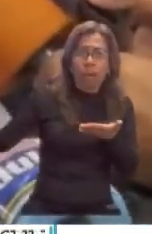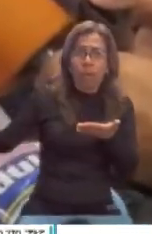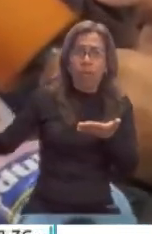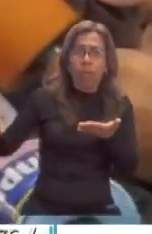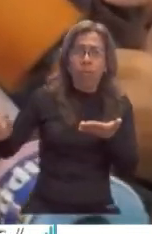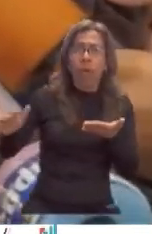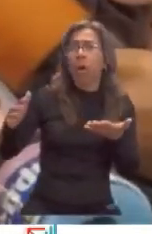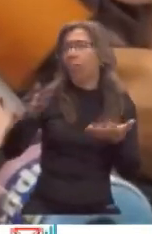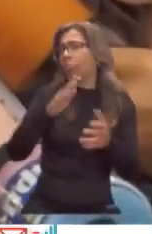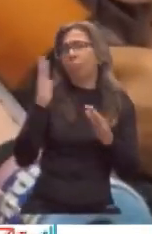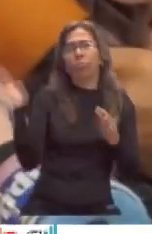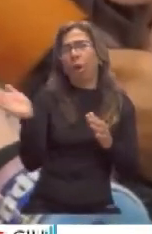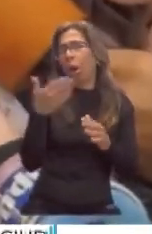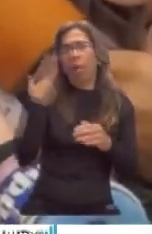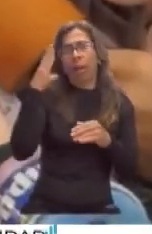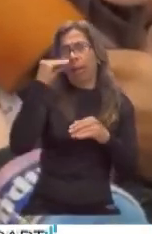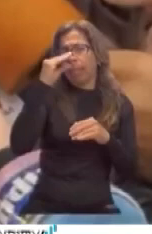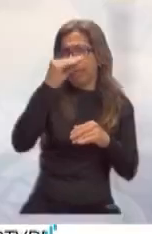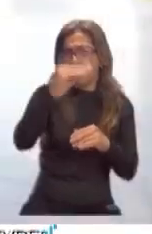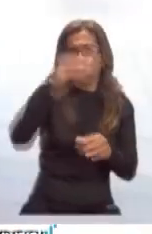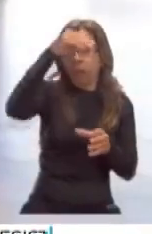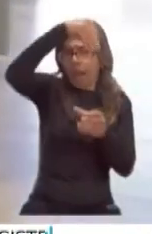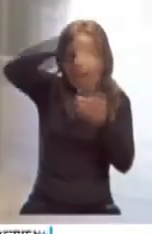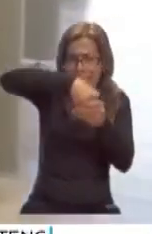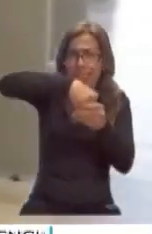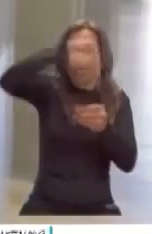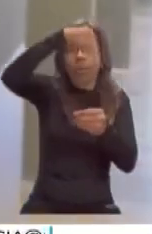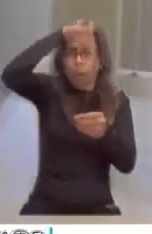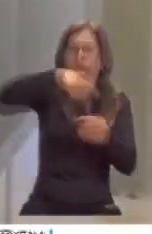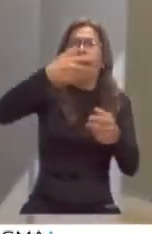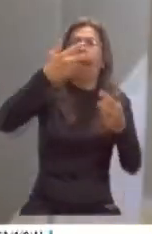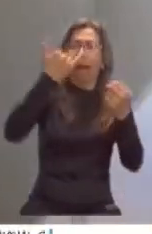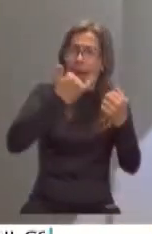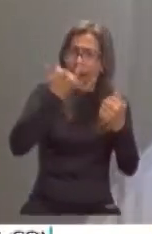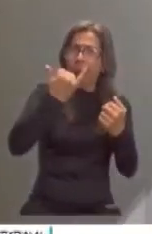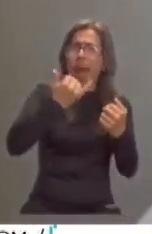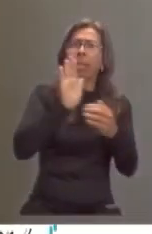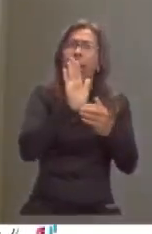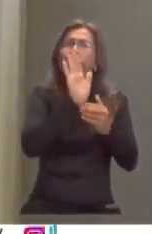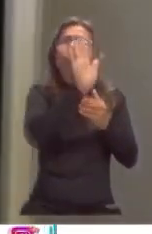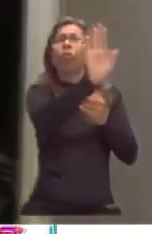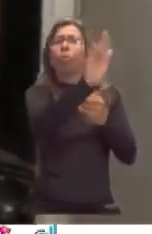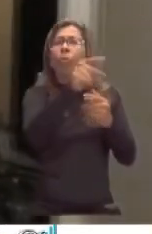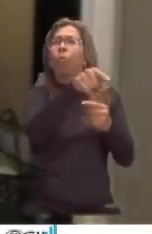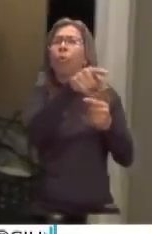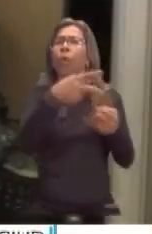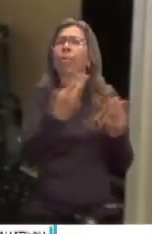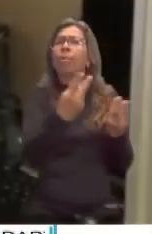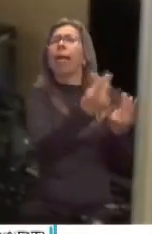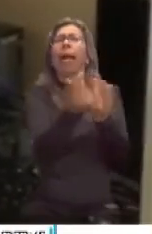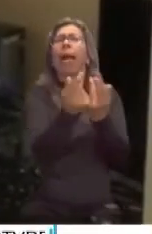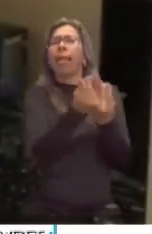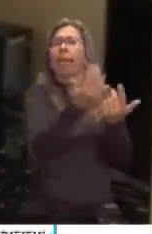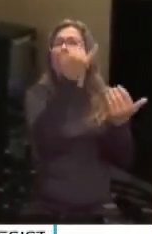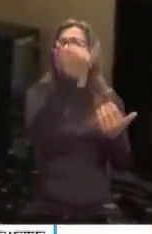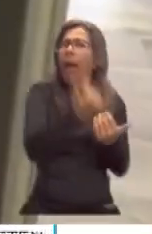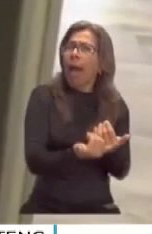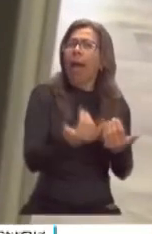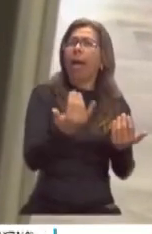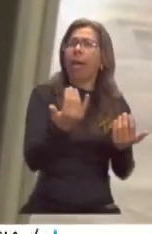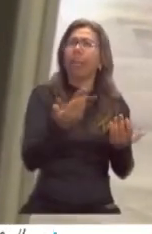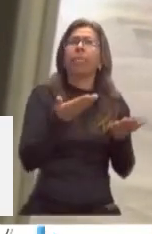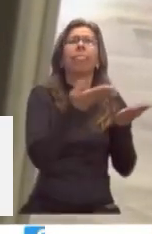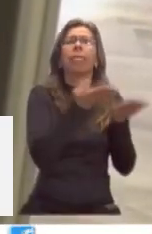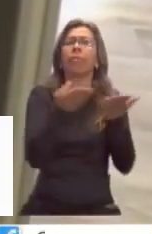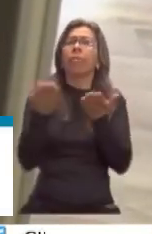aquí y toda la capacitación que se adquiere en realidad es un empleo que va mutando en términos de calidad, productividad y de servicios, con lo